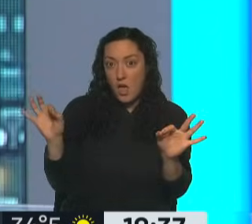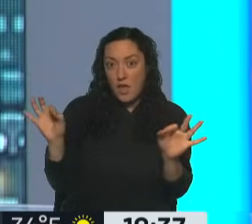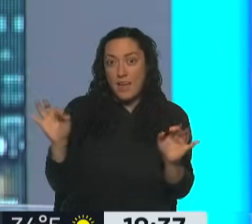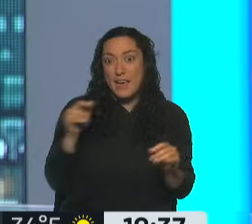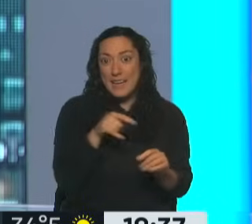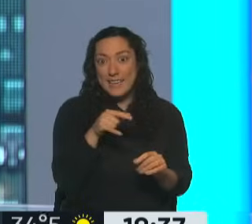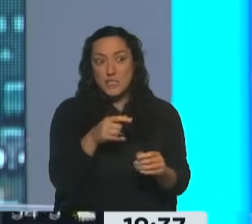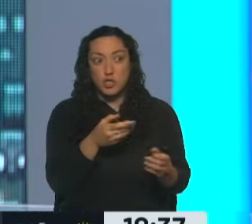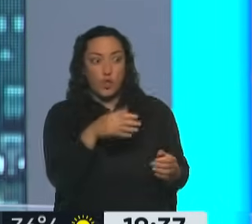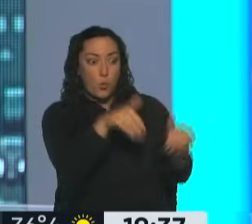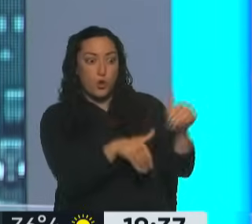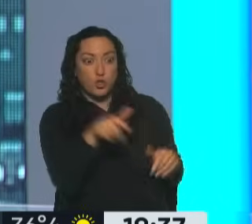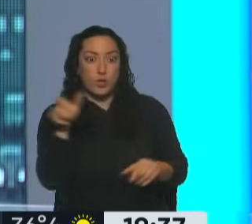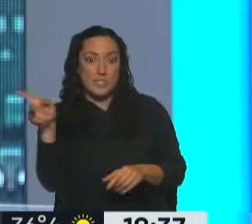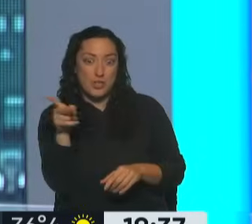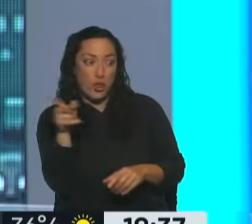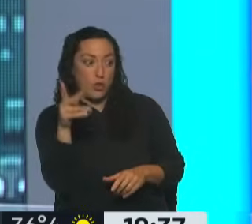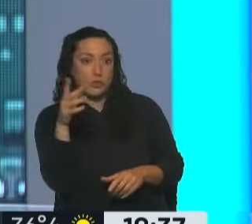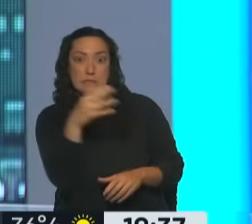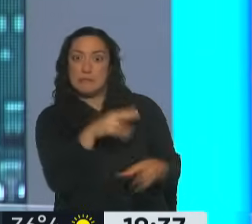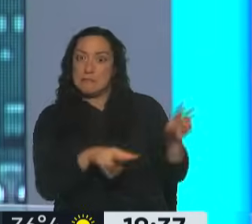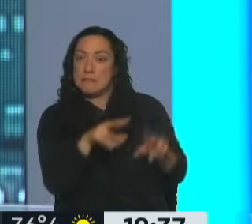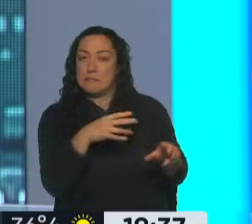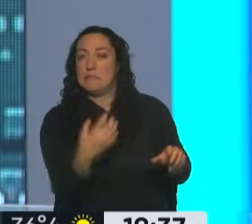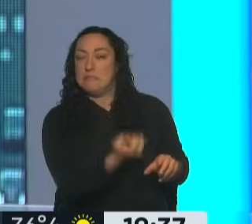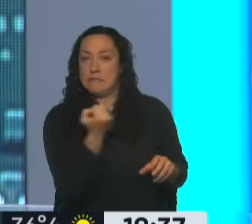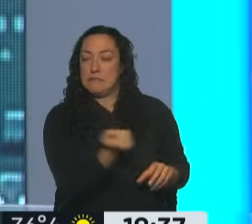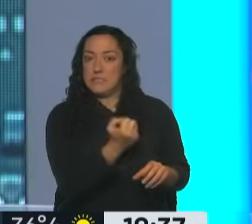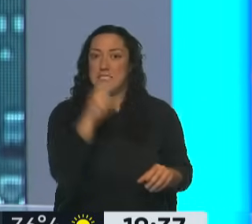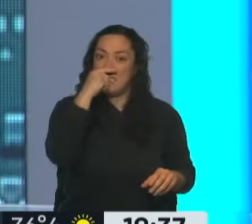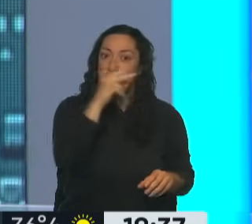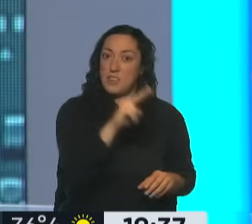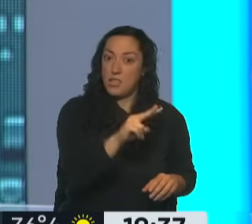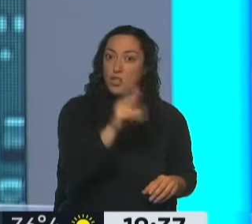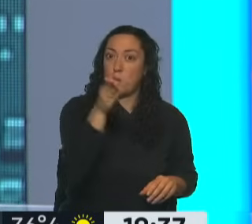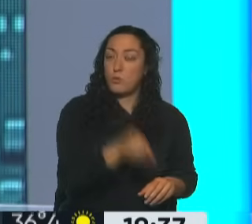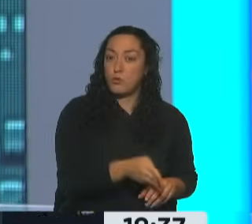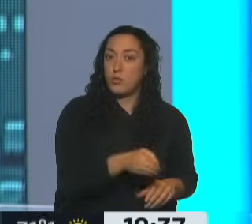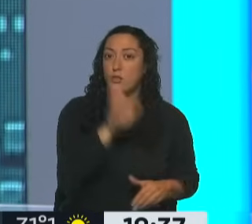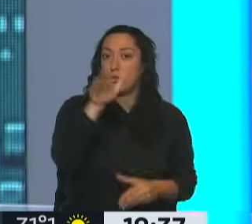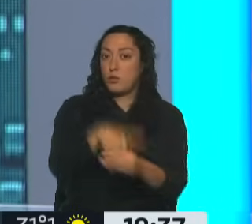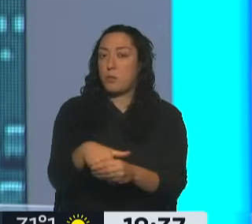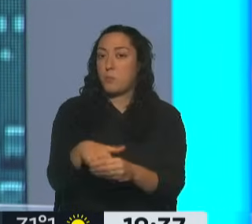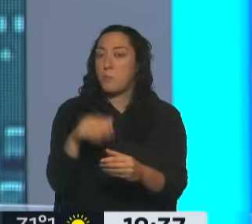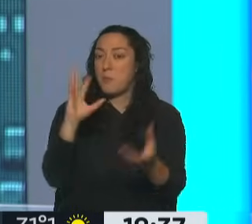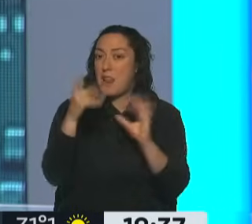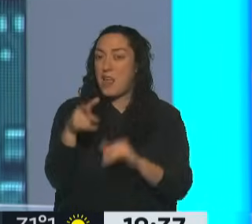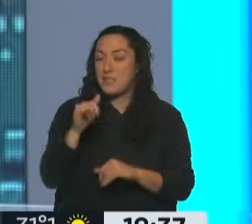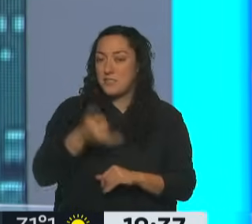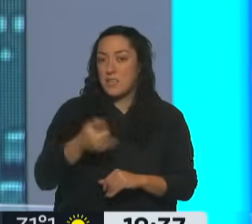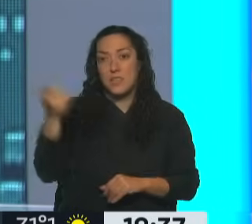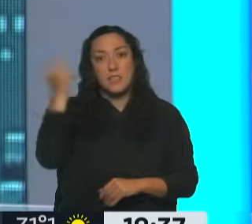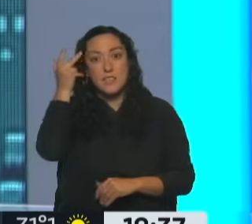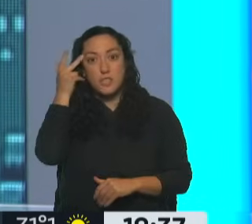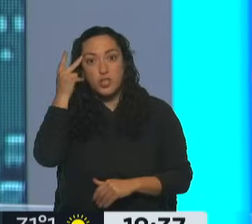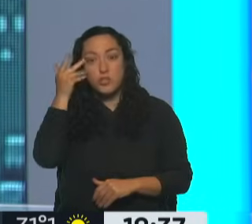en disputa, Sí. esos votos, el 72% fueron a Milei y el